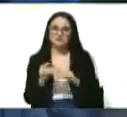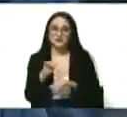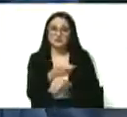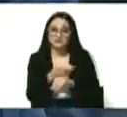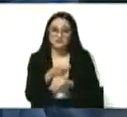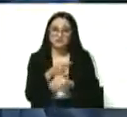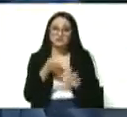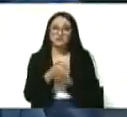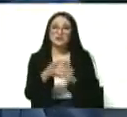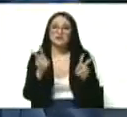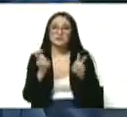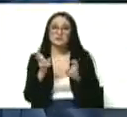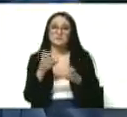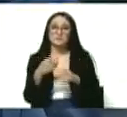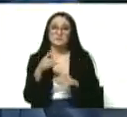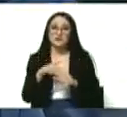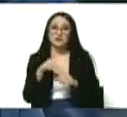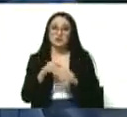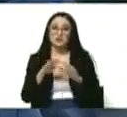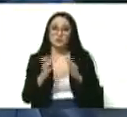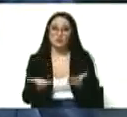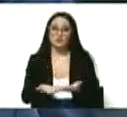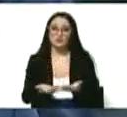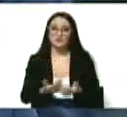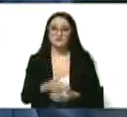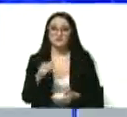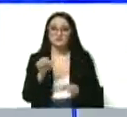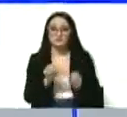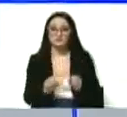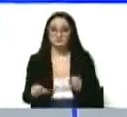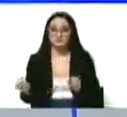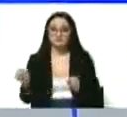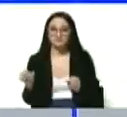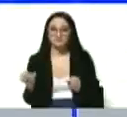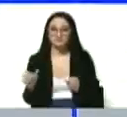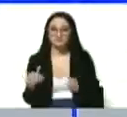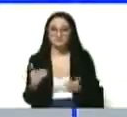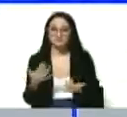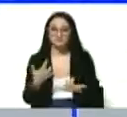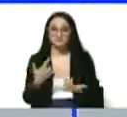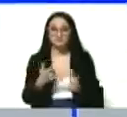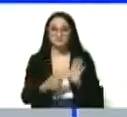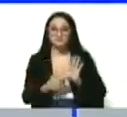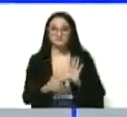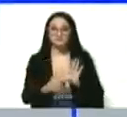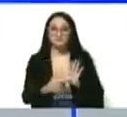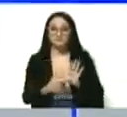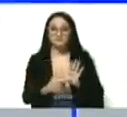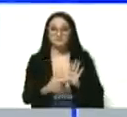el mercado petrolero mundial. Durante este periodo al que me he referido,